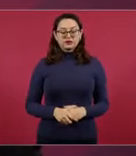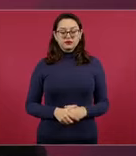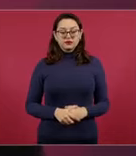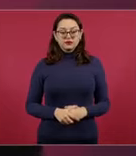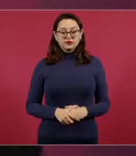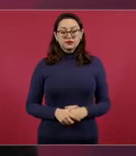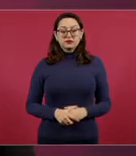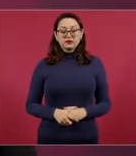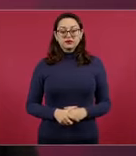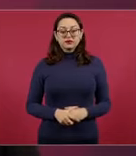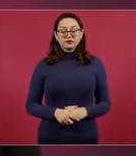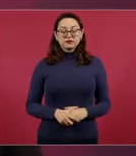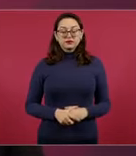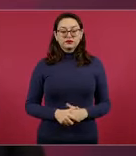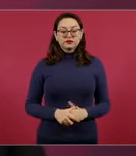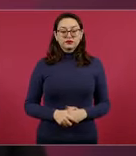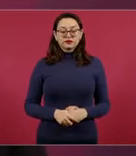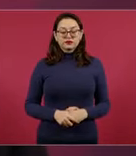hipócrita,